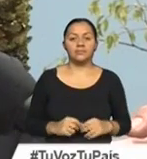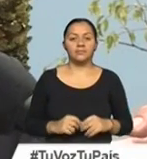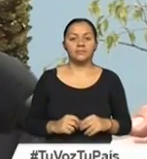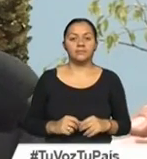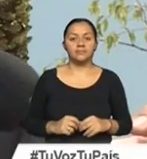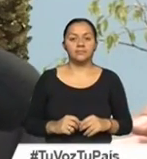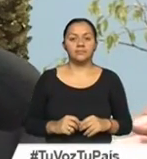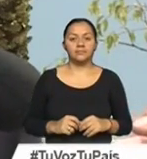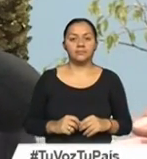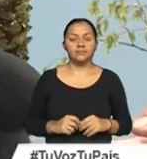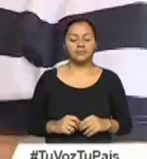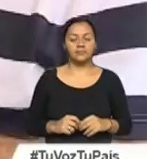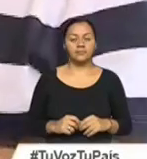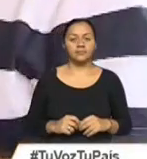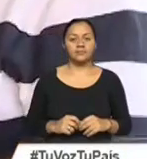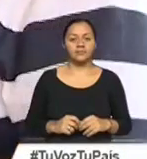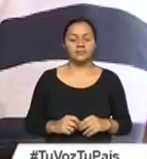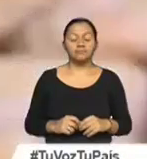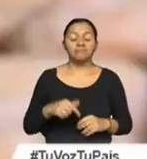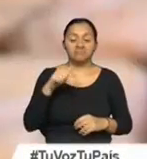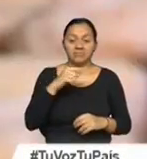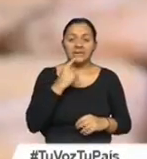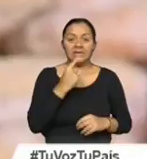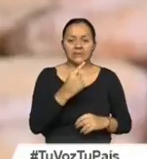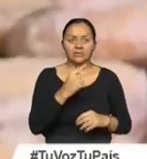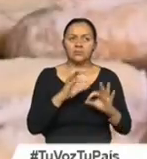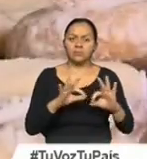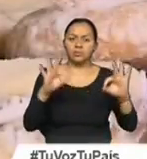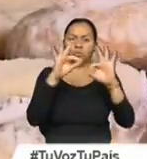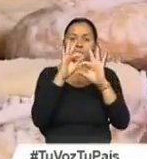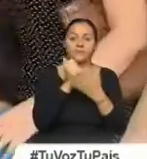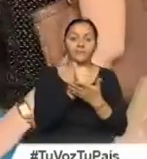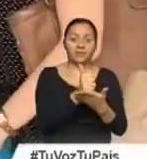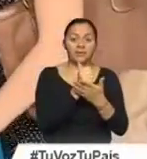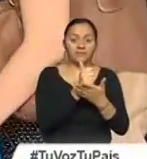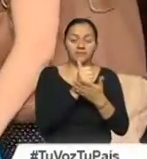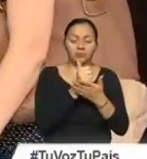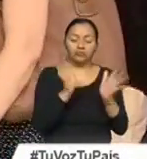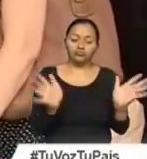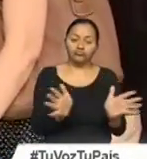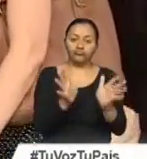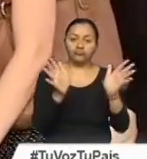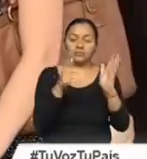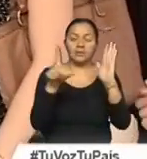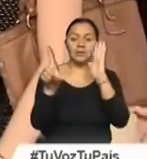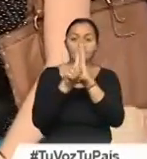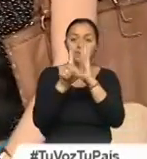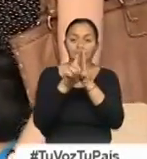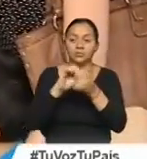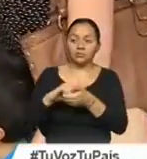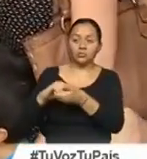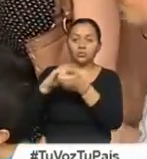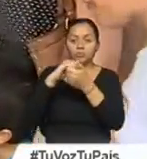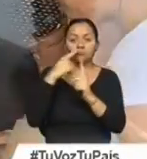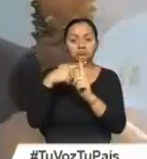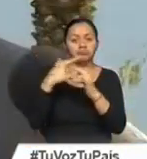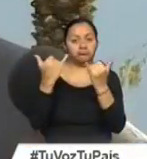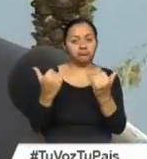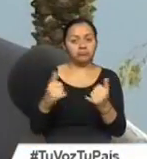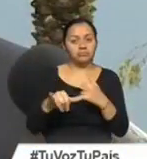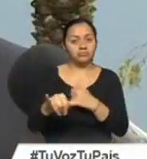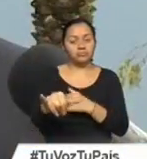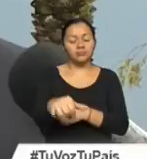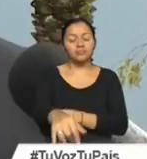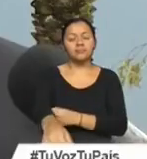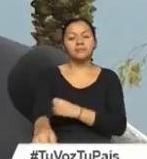Rentas Internas SRI, quien recalcó que los beneficios e incentivos de la Ley de Solidaridad siguen vigentes. El nivel